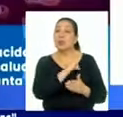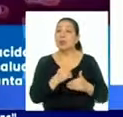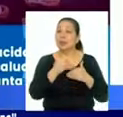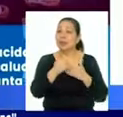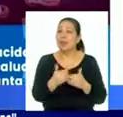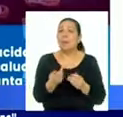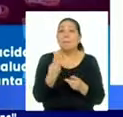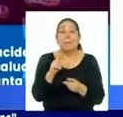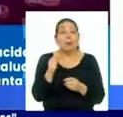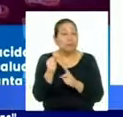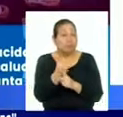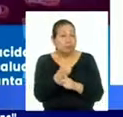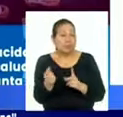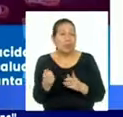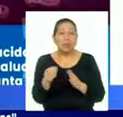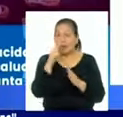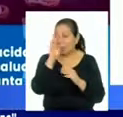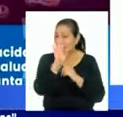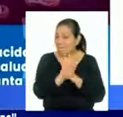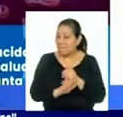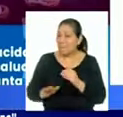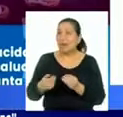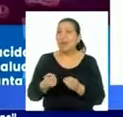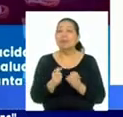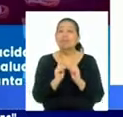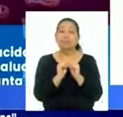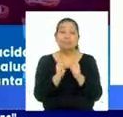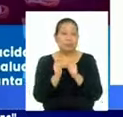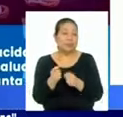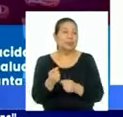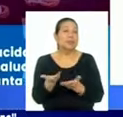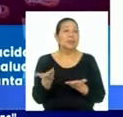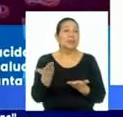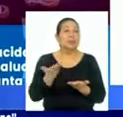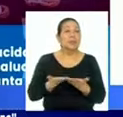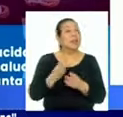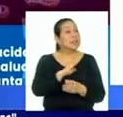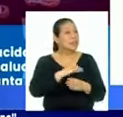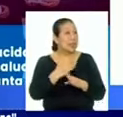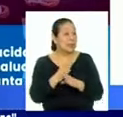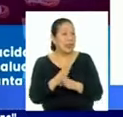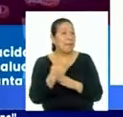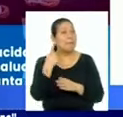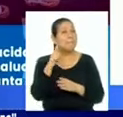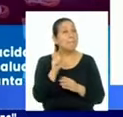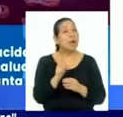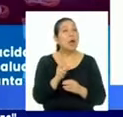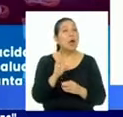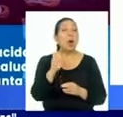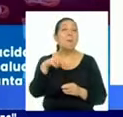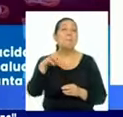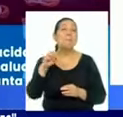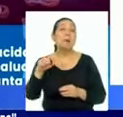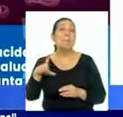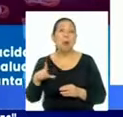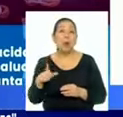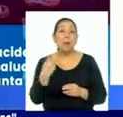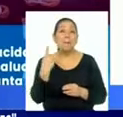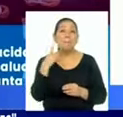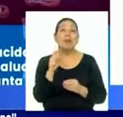la red de atención con 32 convenios a nivel nacional, se inició la implementación del sistema de gestión hospitalaria OpenPol, al que me refería